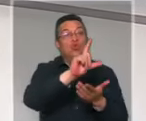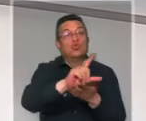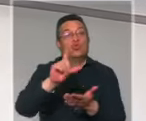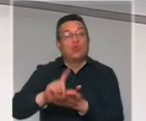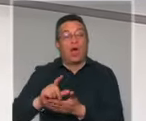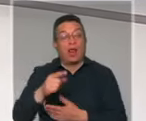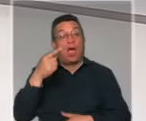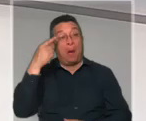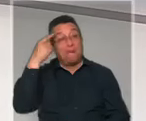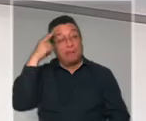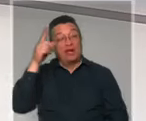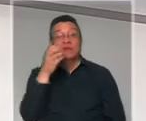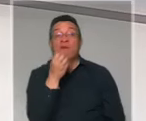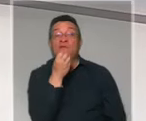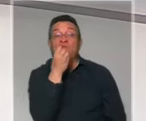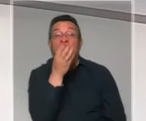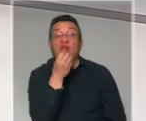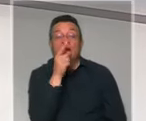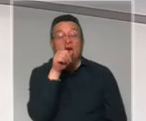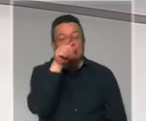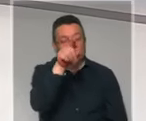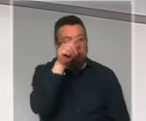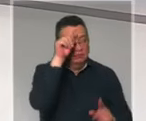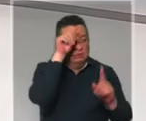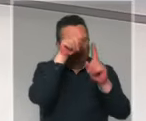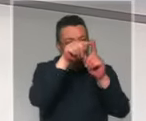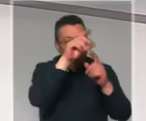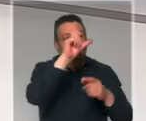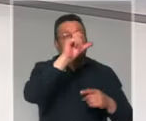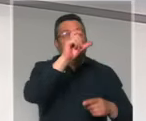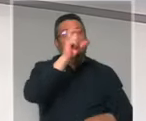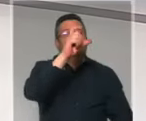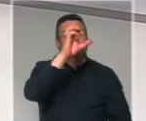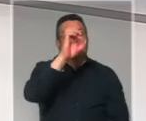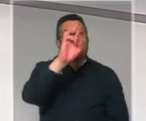pero que en Florida, pero me concentro más que nada en Georgia, donde aparece arriba Donald Trump.